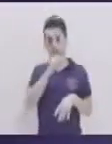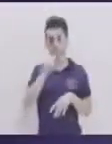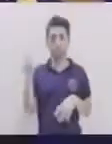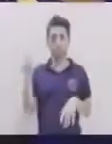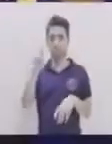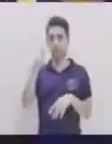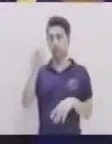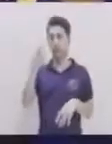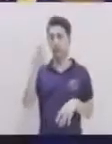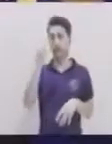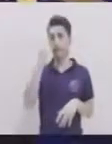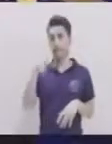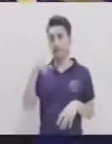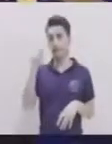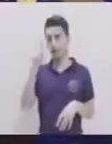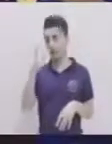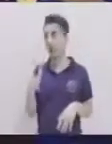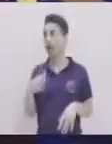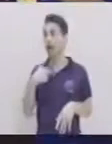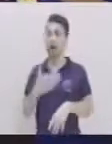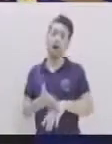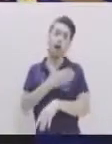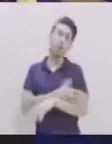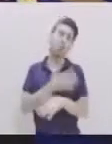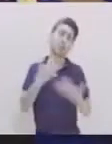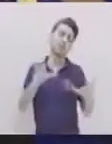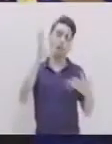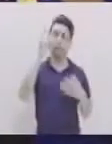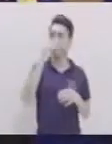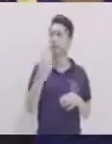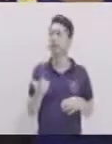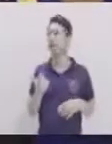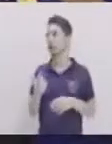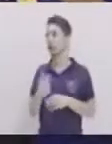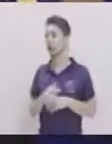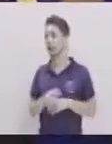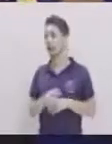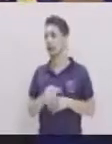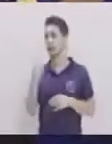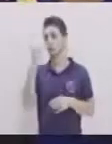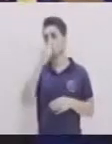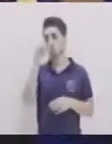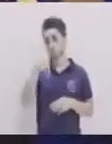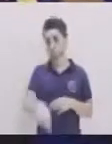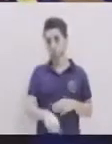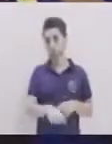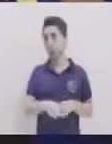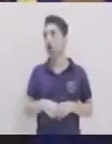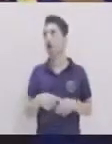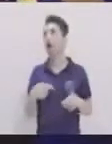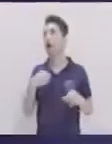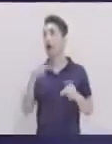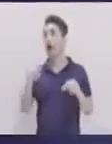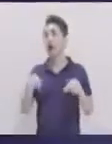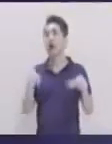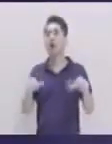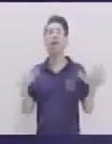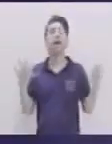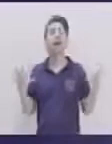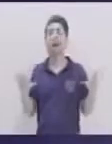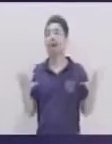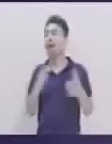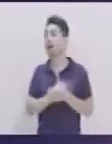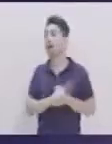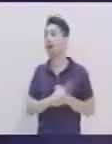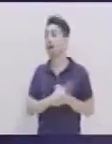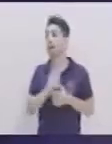cósmica. En las clases anteriores pudimos aprender un poco del punto cardinal, el sur. Nuestro